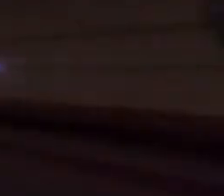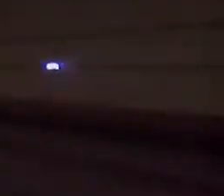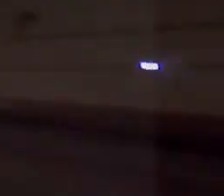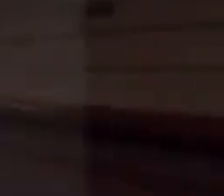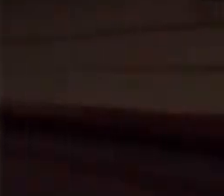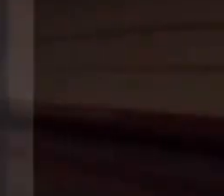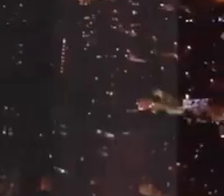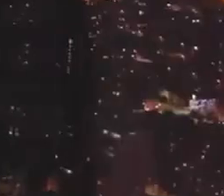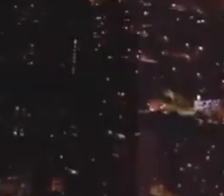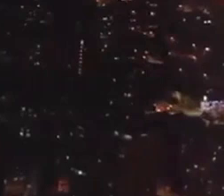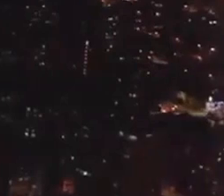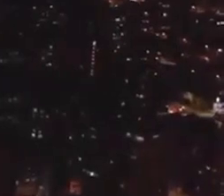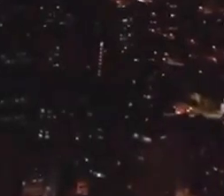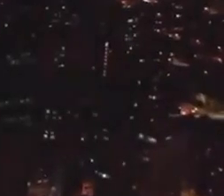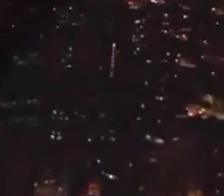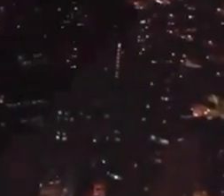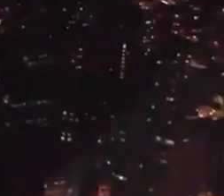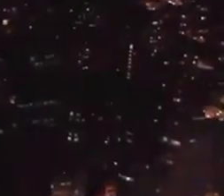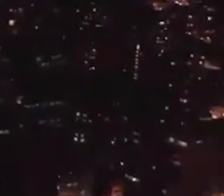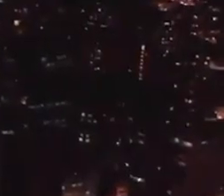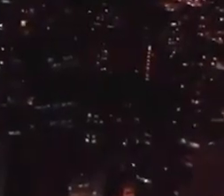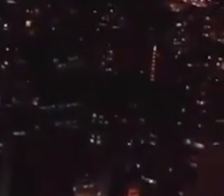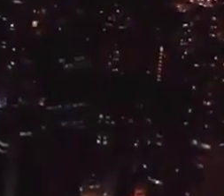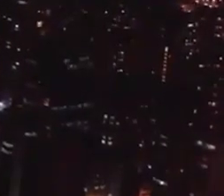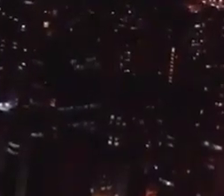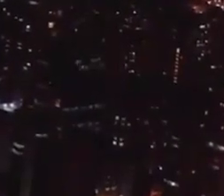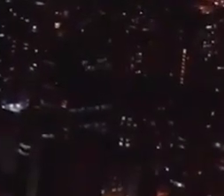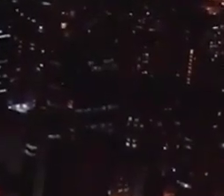RTVC Noticias, emisión fin de semana.